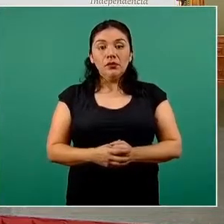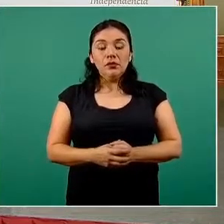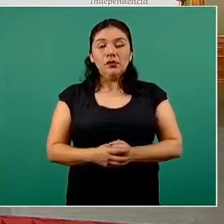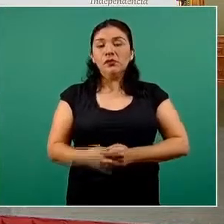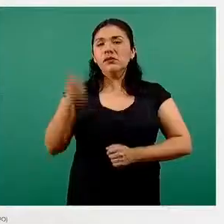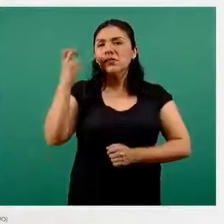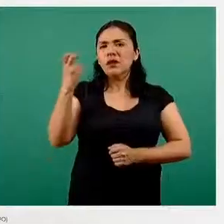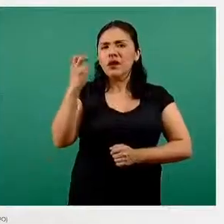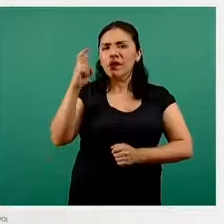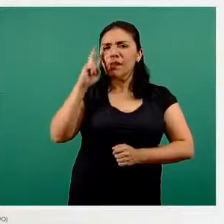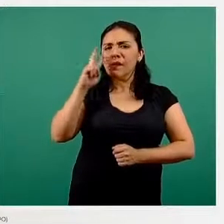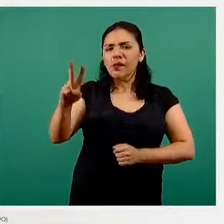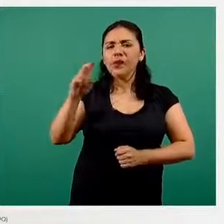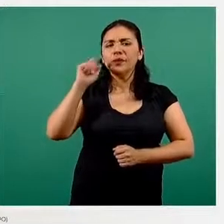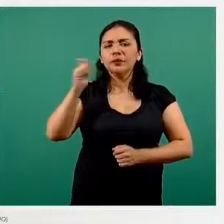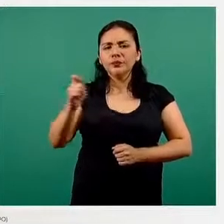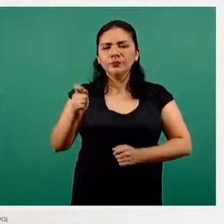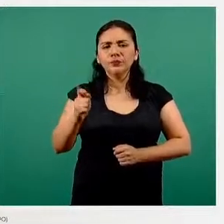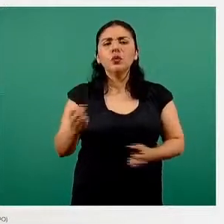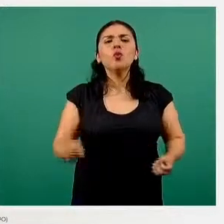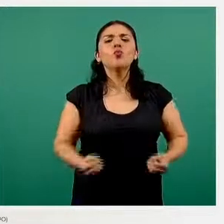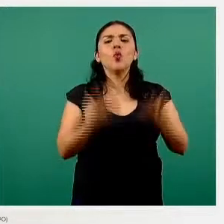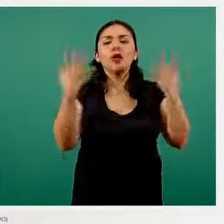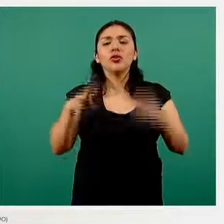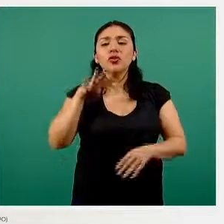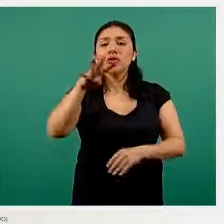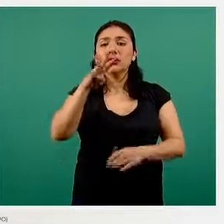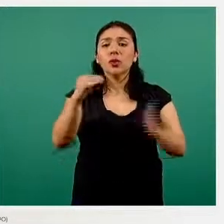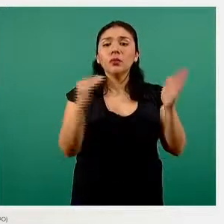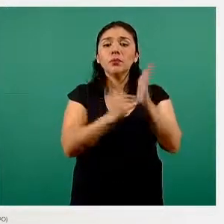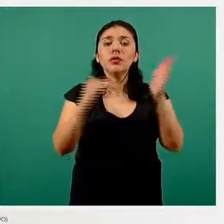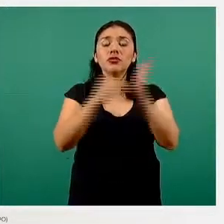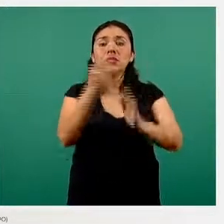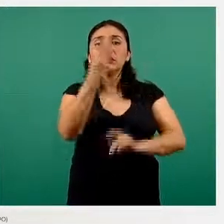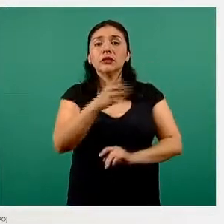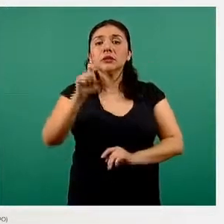Esto representa la cantidad de